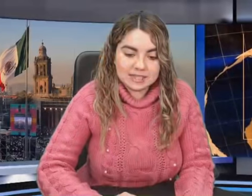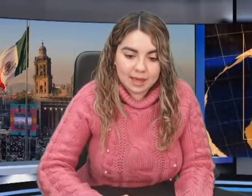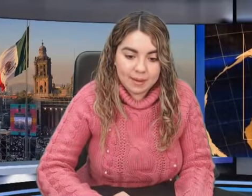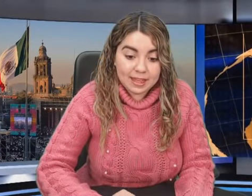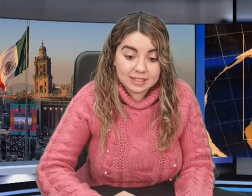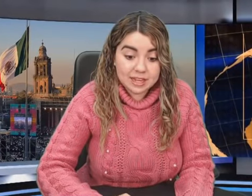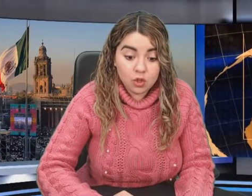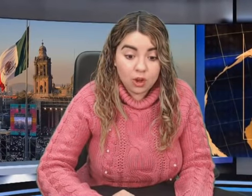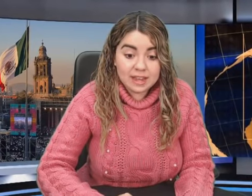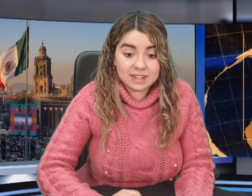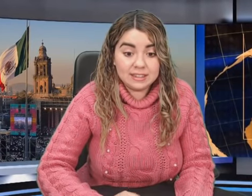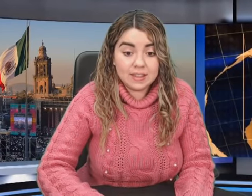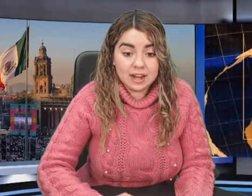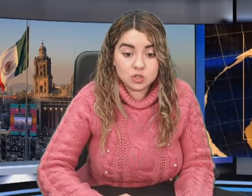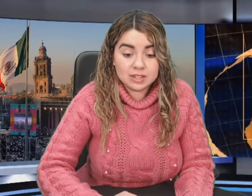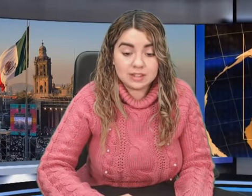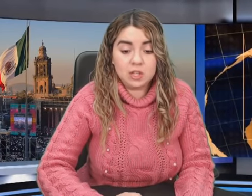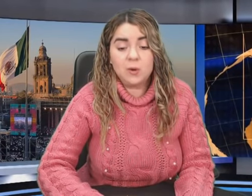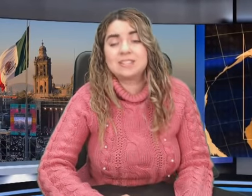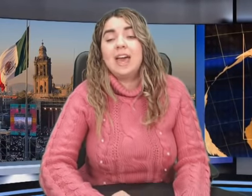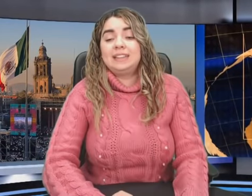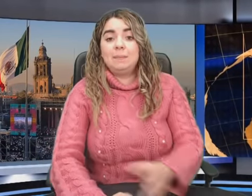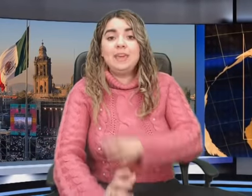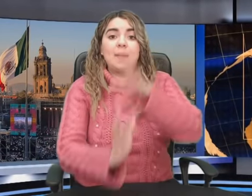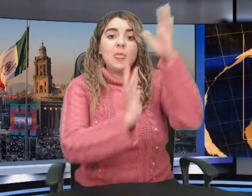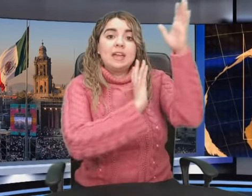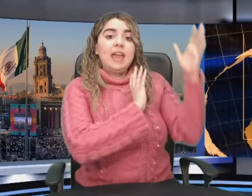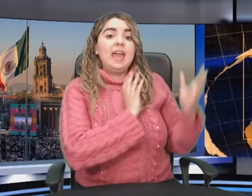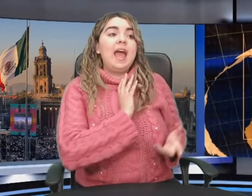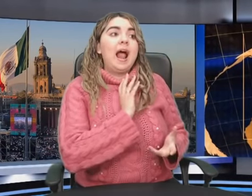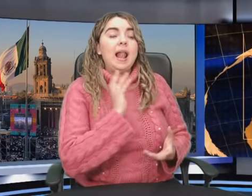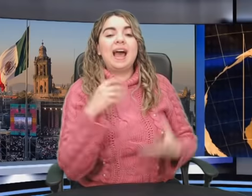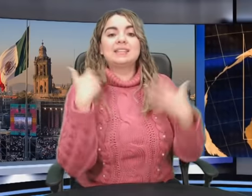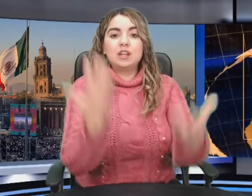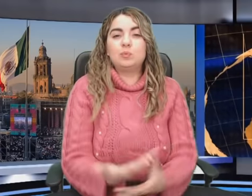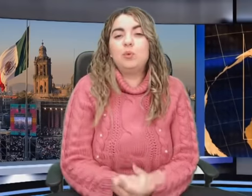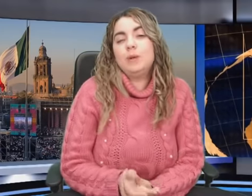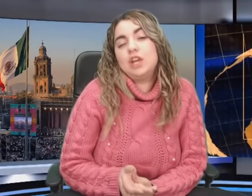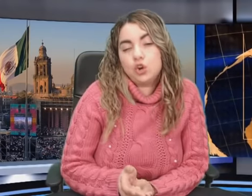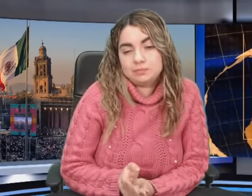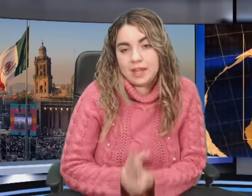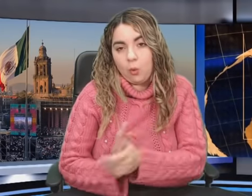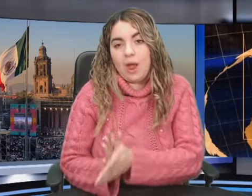que se estaba diciendo que la Secretaría de Relaciones Exteriores temía que al hacer